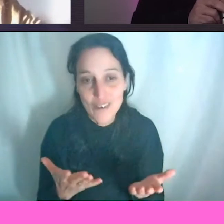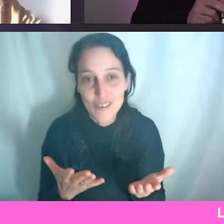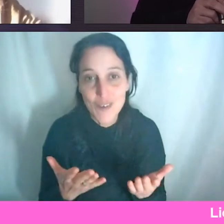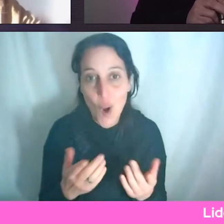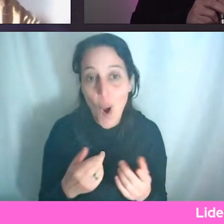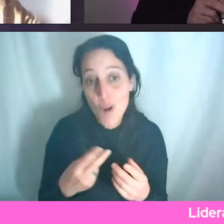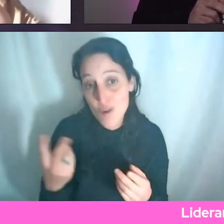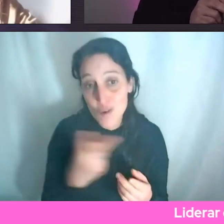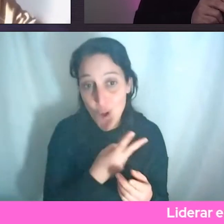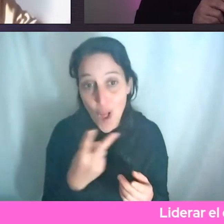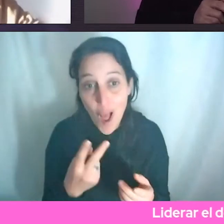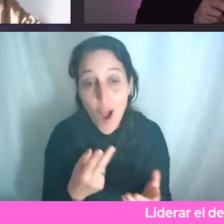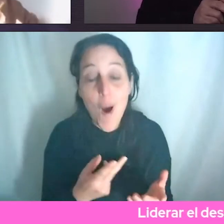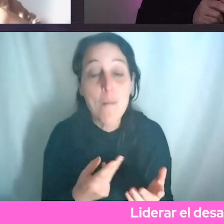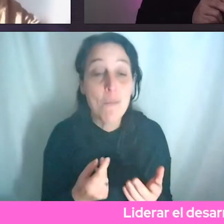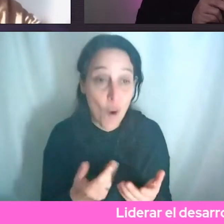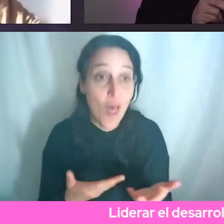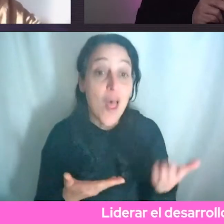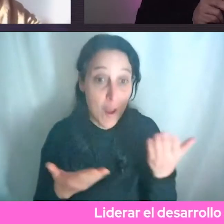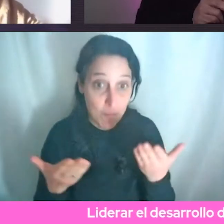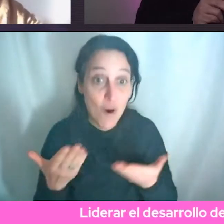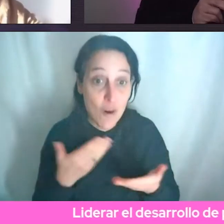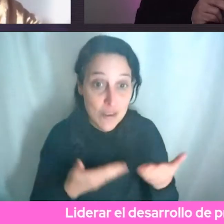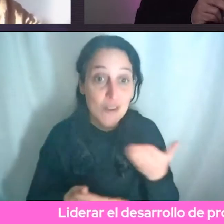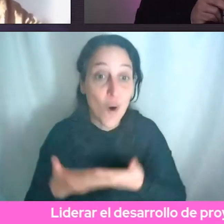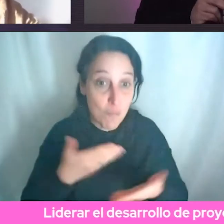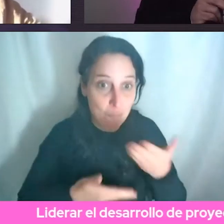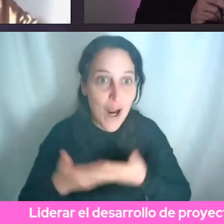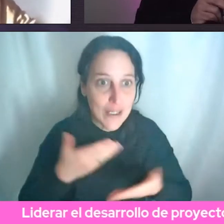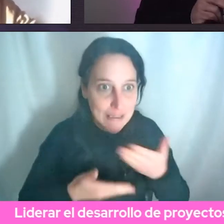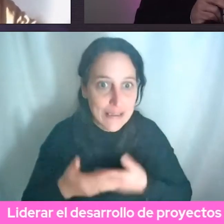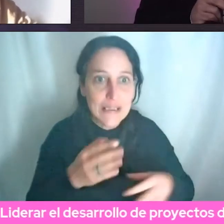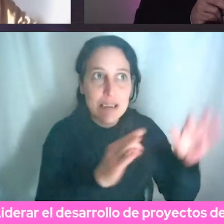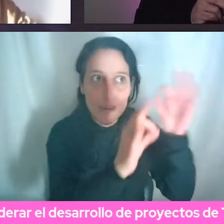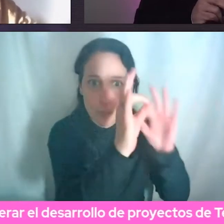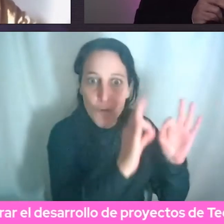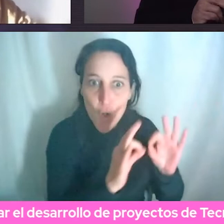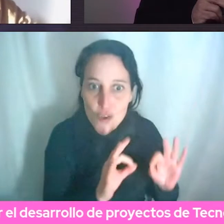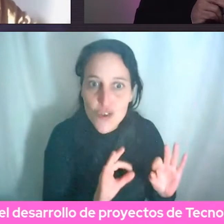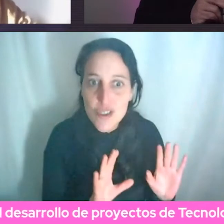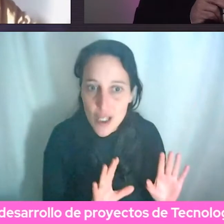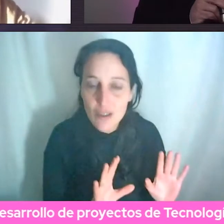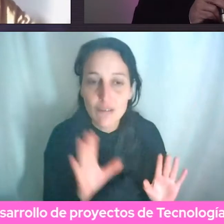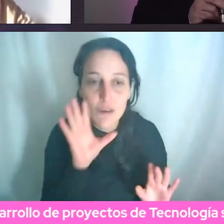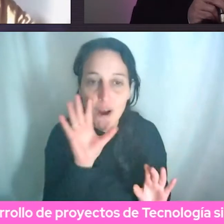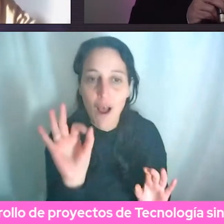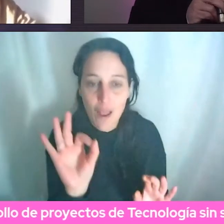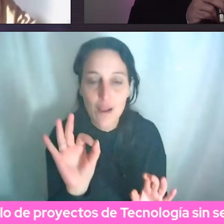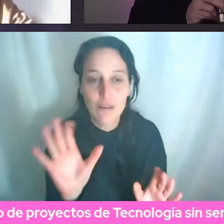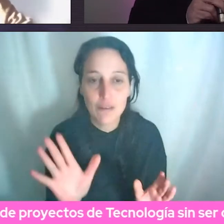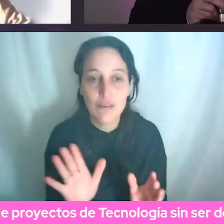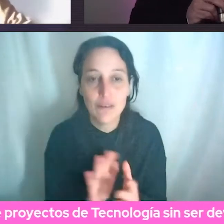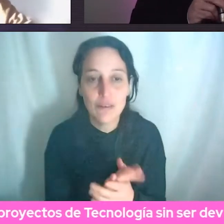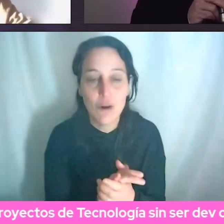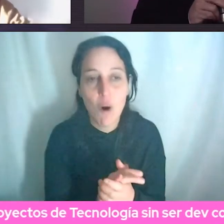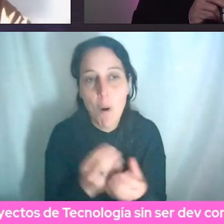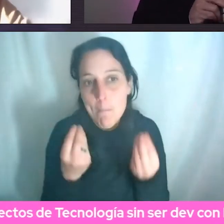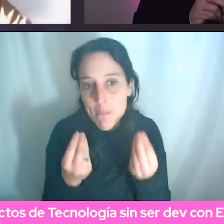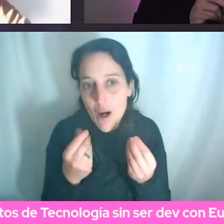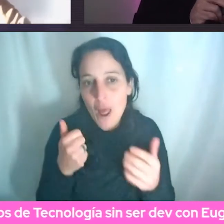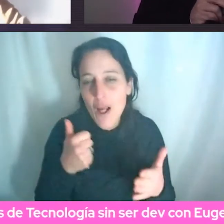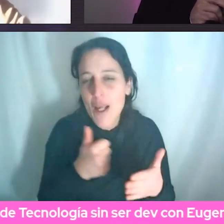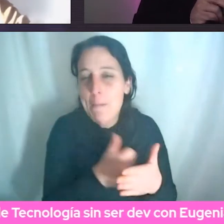para trabajar con nuestras egresadas y llevar adelante alguna iniciativa que impacte socialmente y